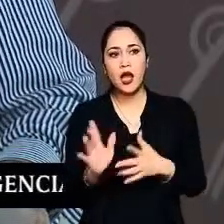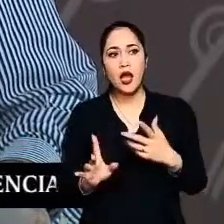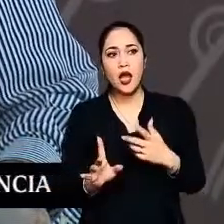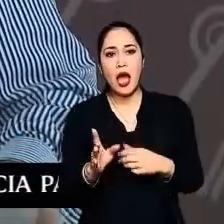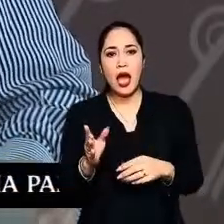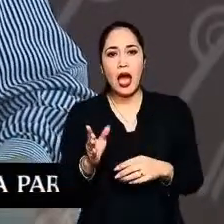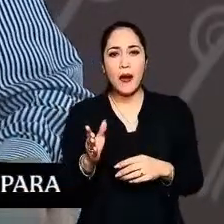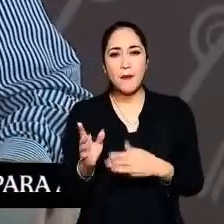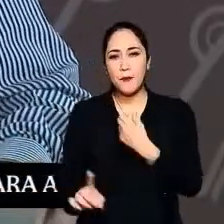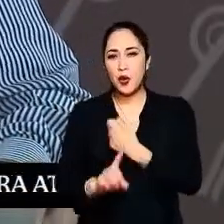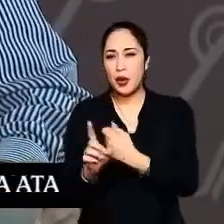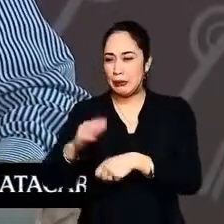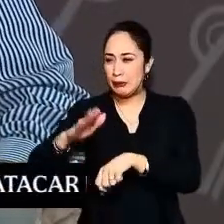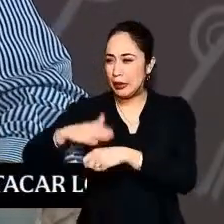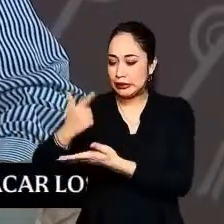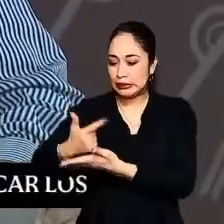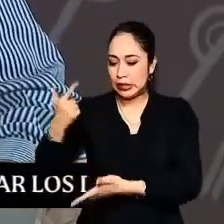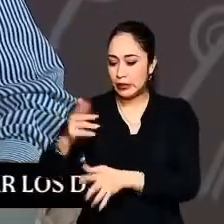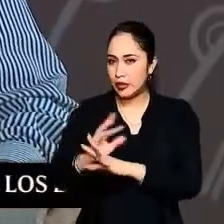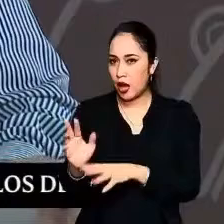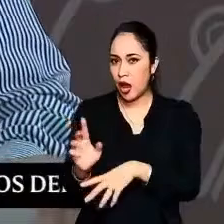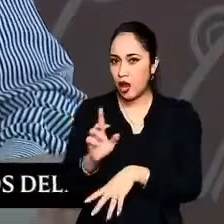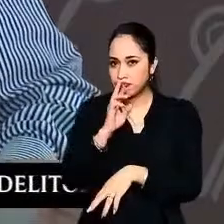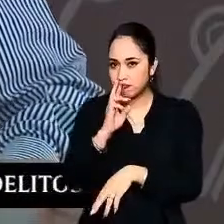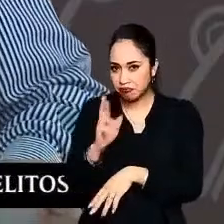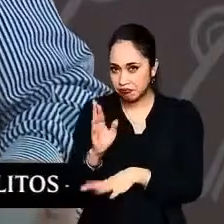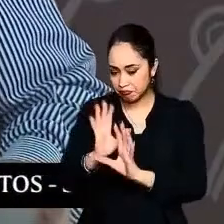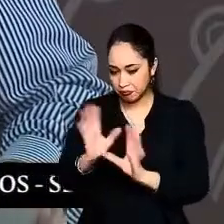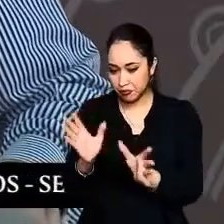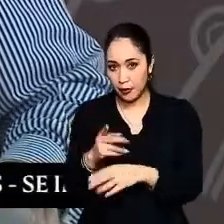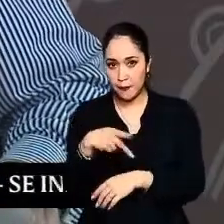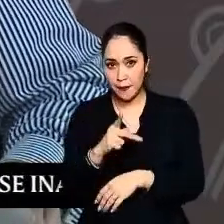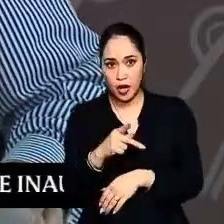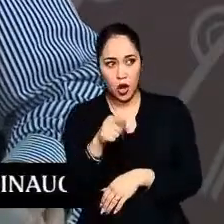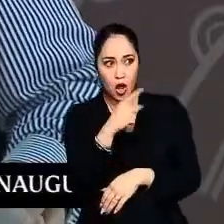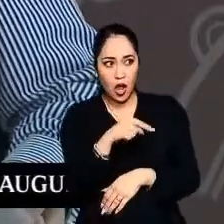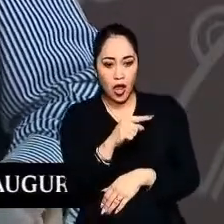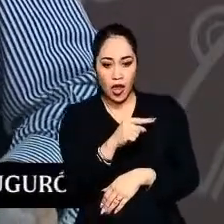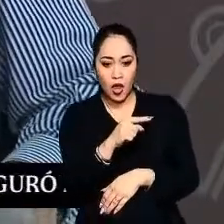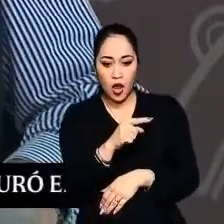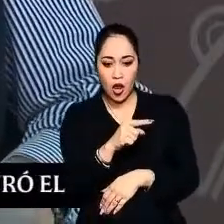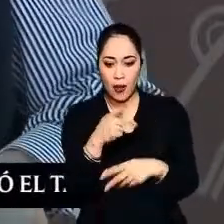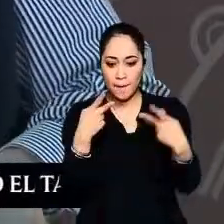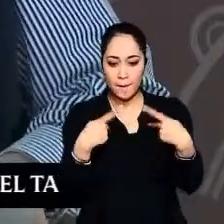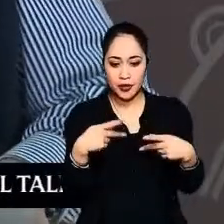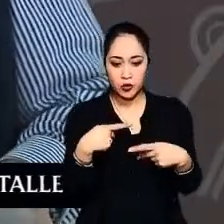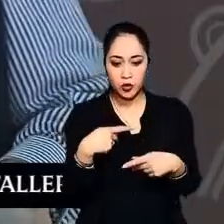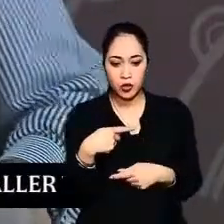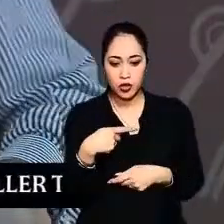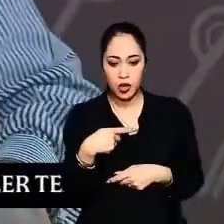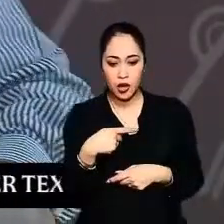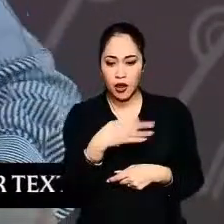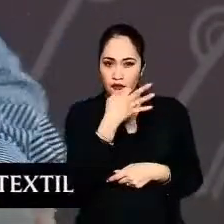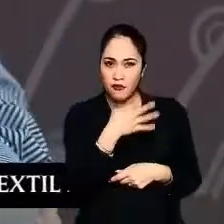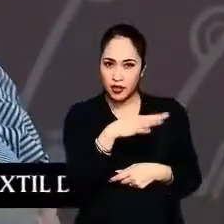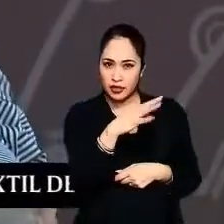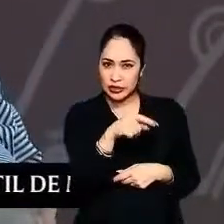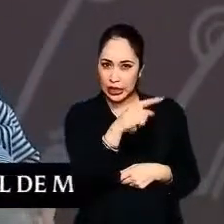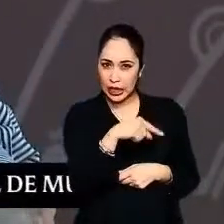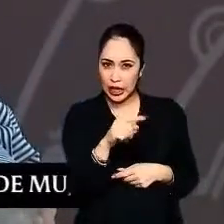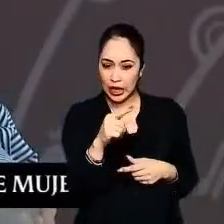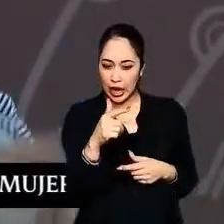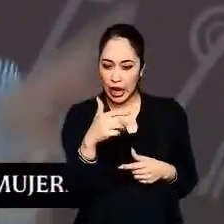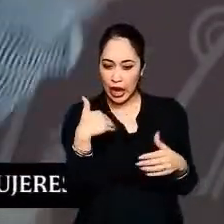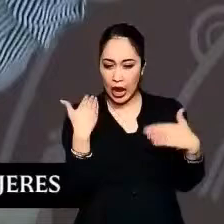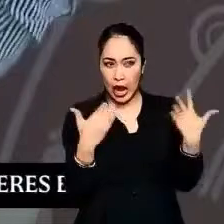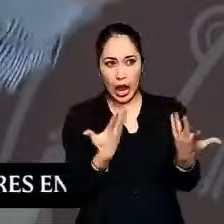pero no así, que no se burlen. Es decir, como lo hicieron ese día que hicieron su festejo, se festejaron,